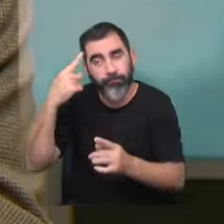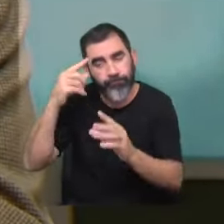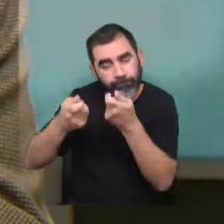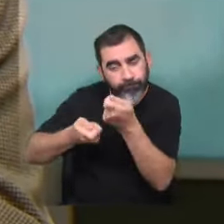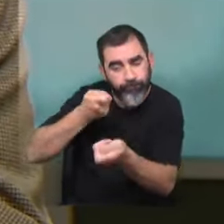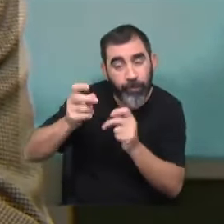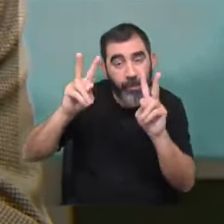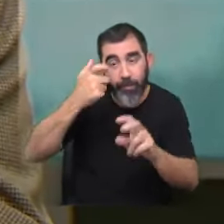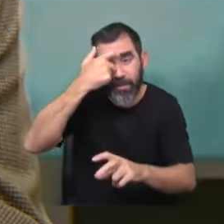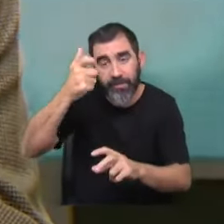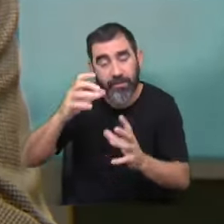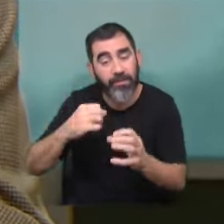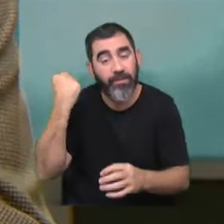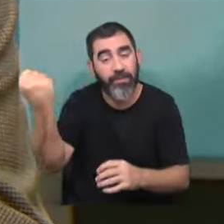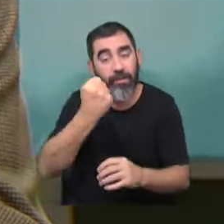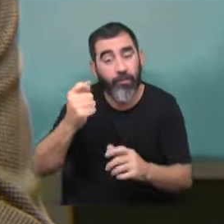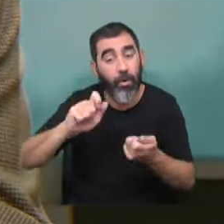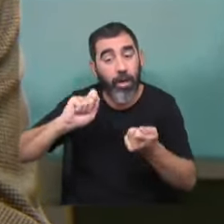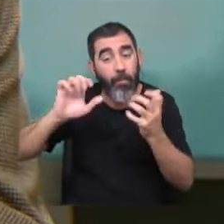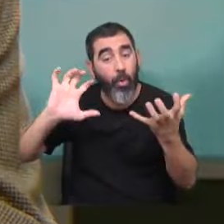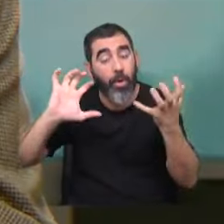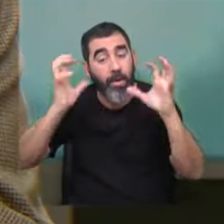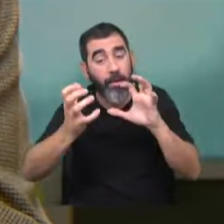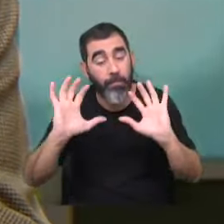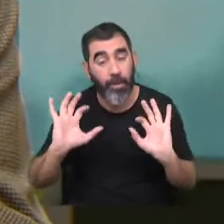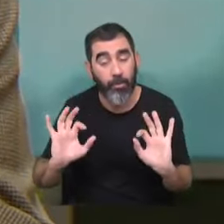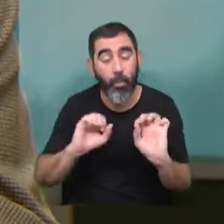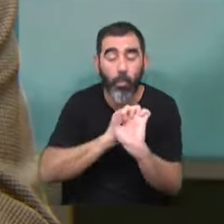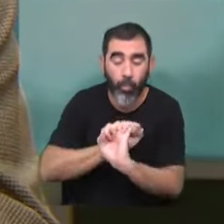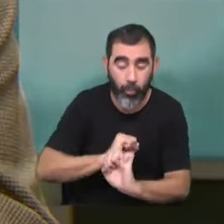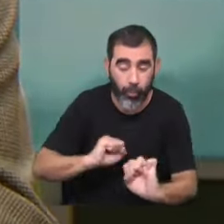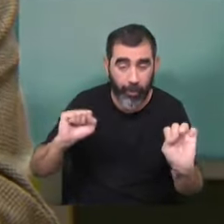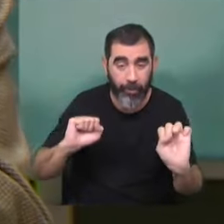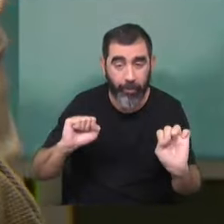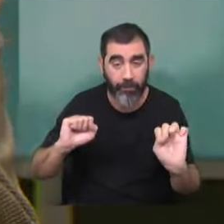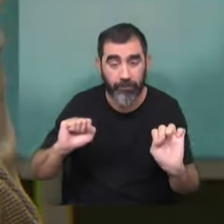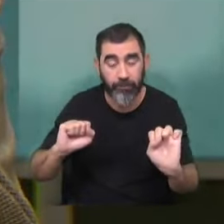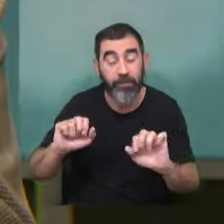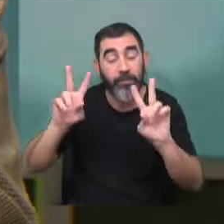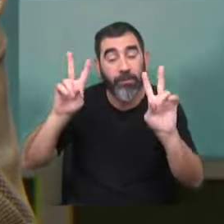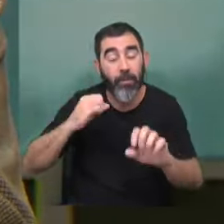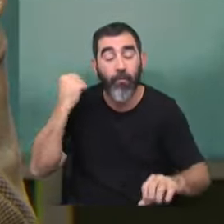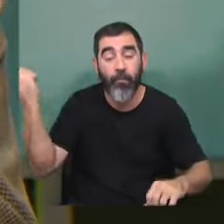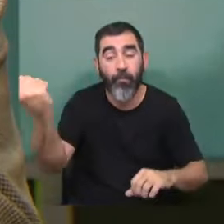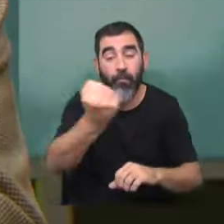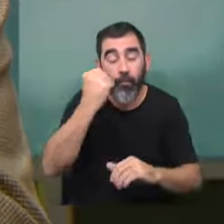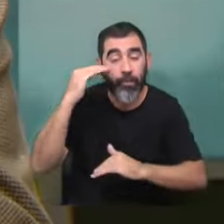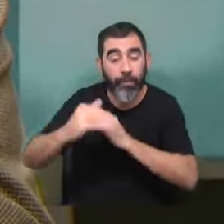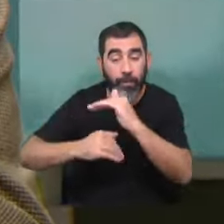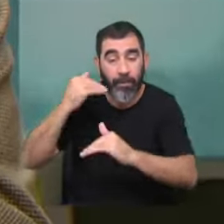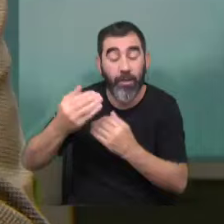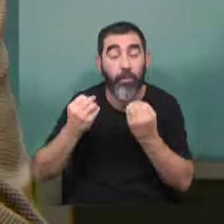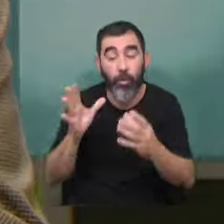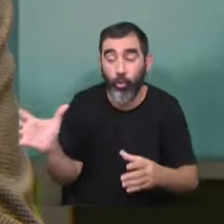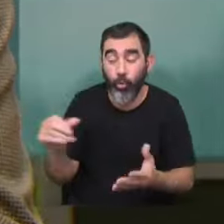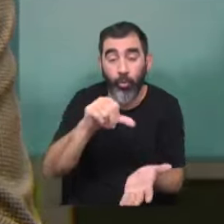los temas científicos grandes. Y lo del cambio climático puede ser... Es un tema central de nuestro desarrollo porque entre todos